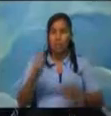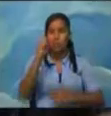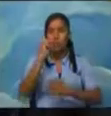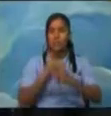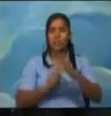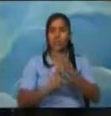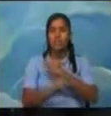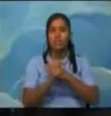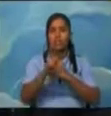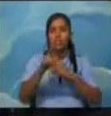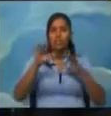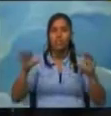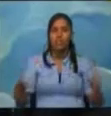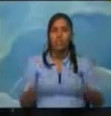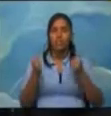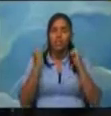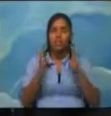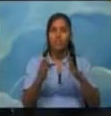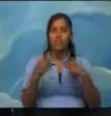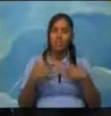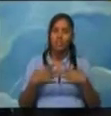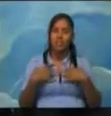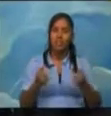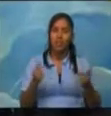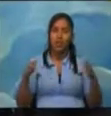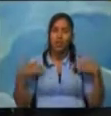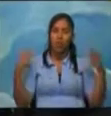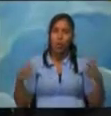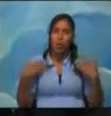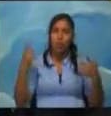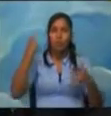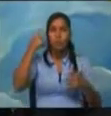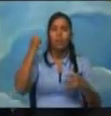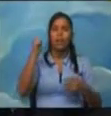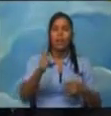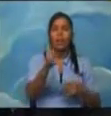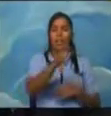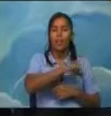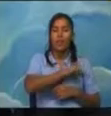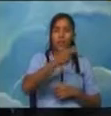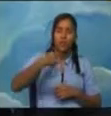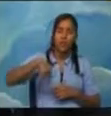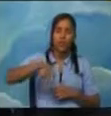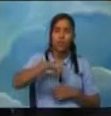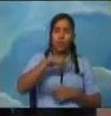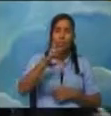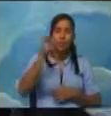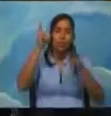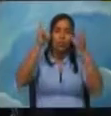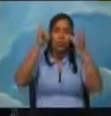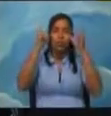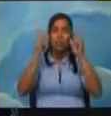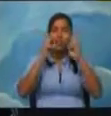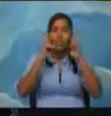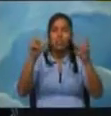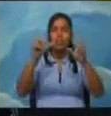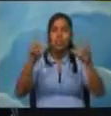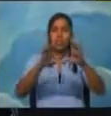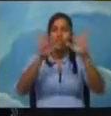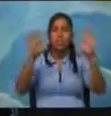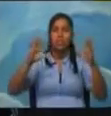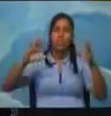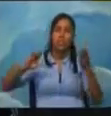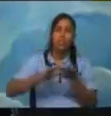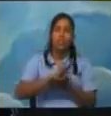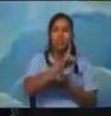Profetizamos salvación, sanidad, gozo, alegría para cada uno de nuestros oyentes y televidentes. En el